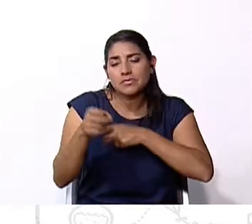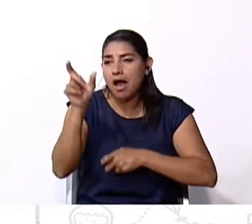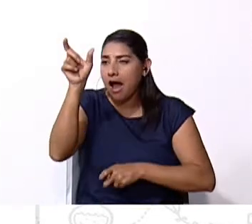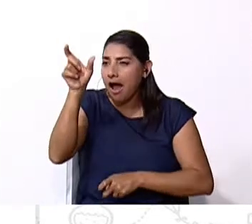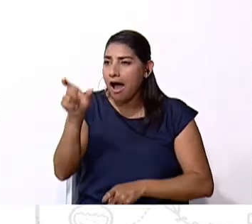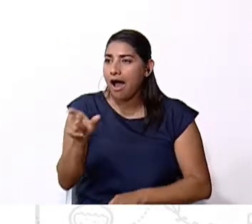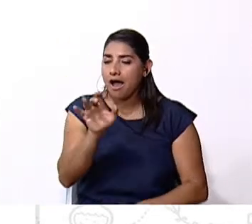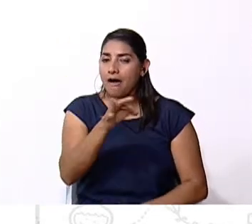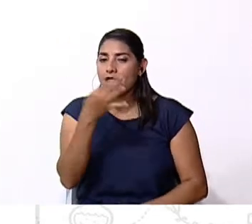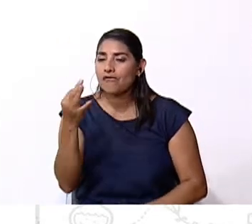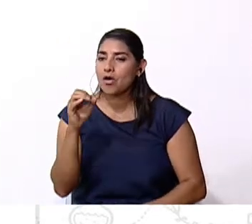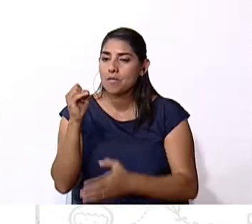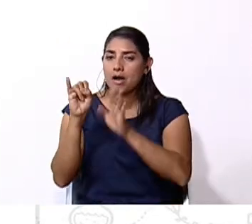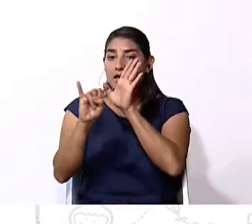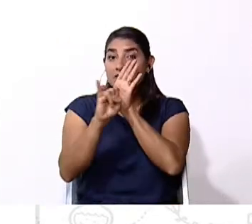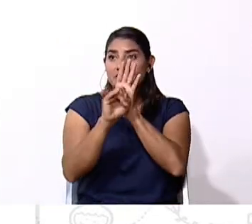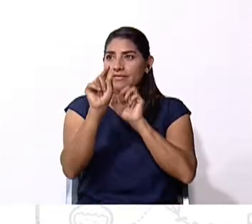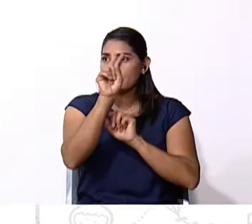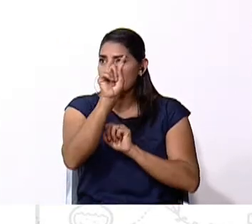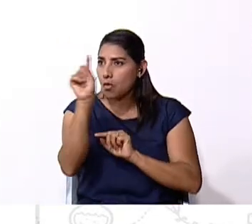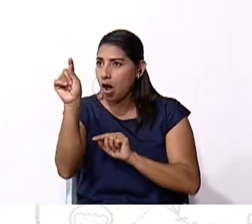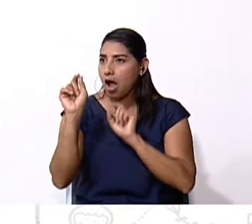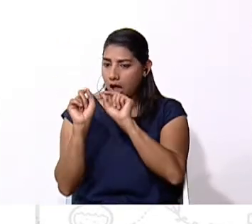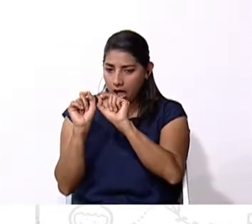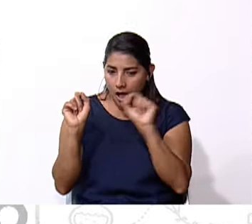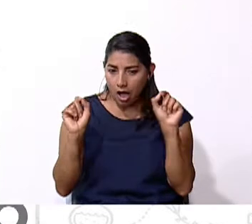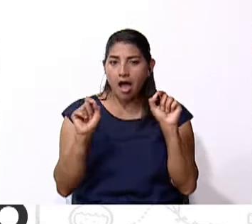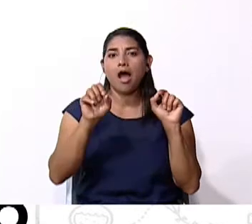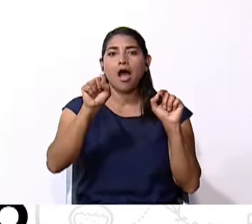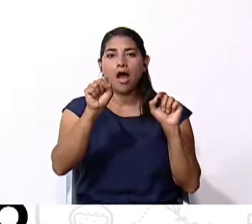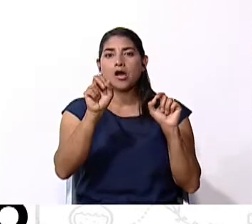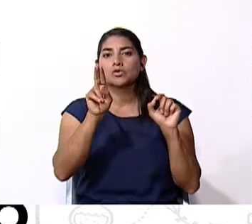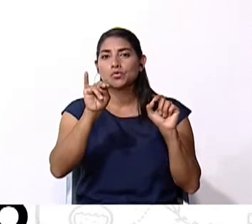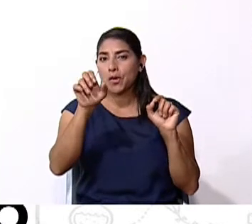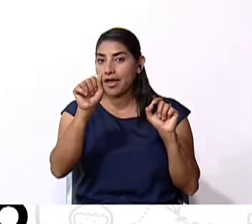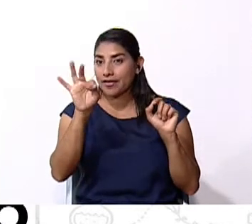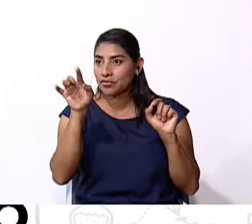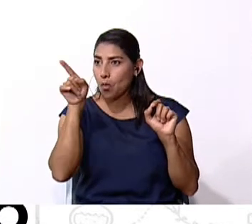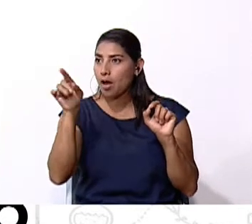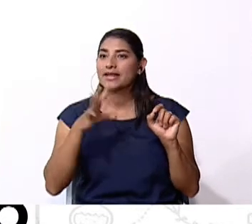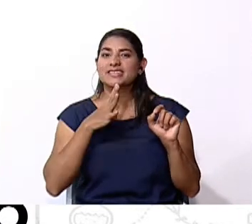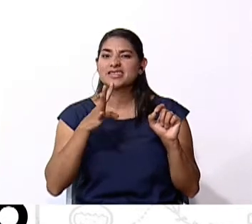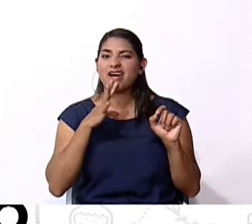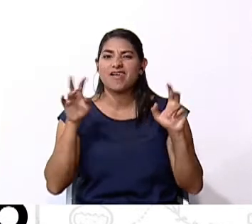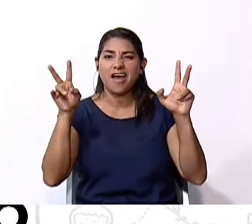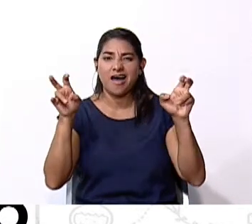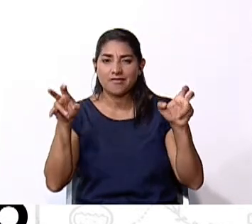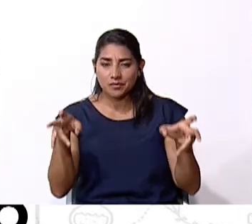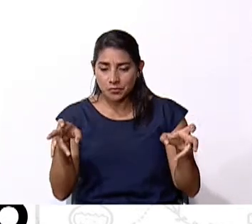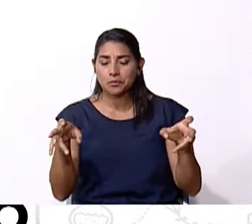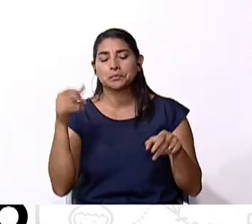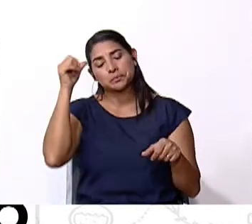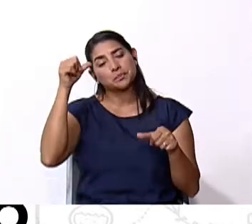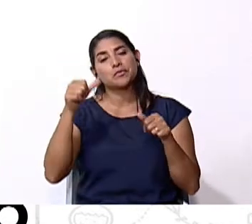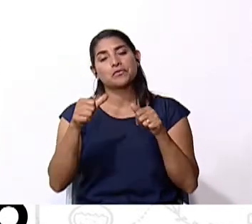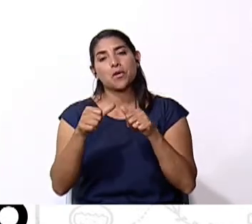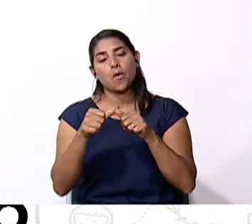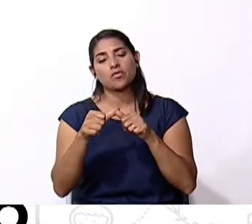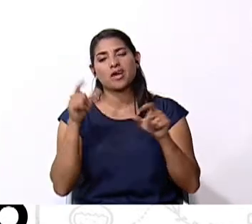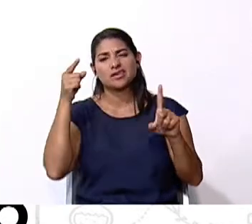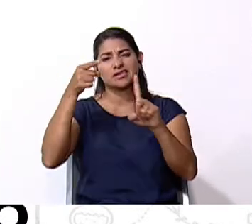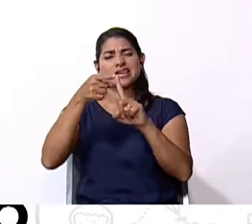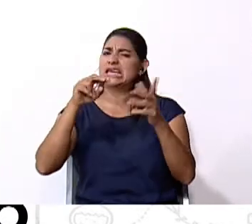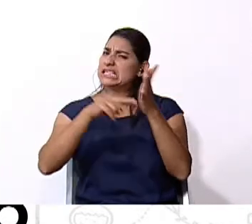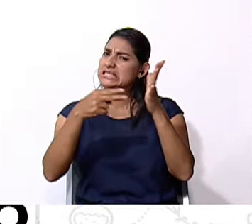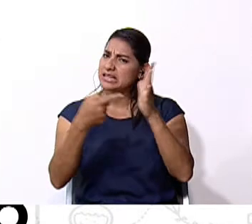manera, ven, logramos identificar el sujeto. Muy bien. Voy a recordarles la definición